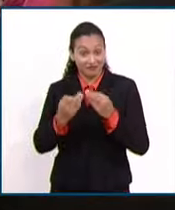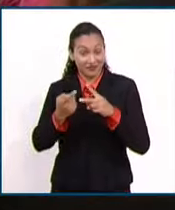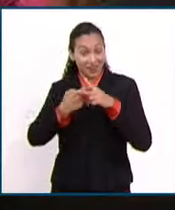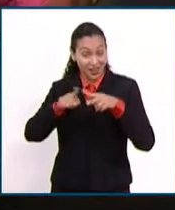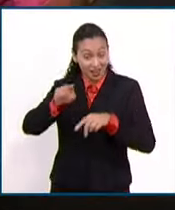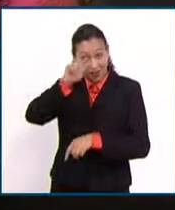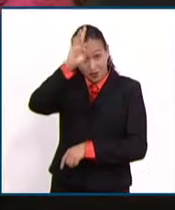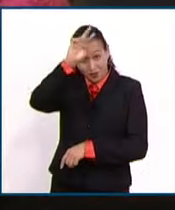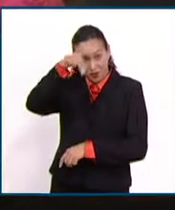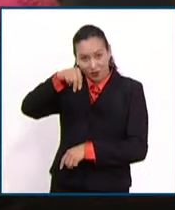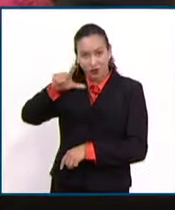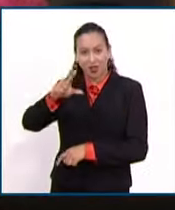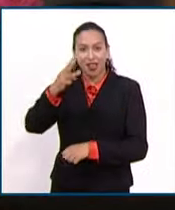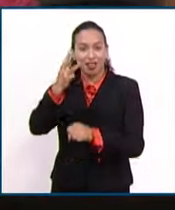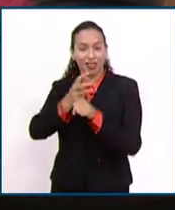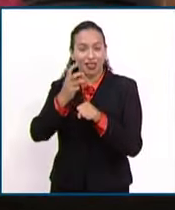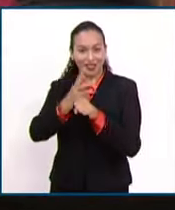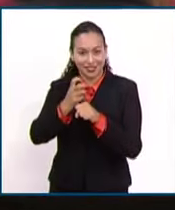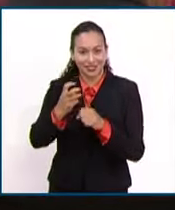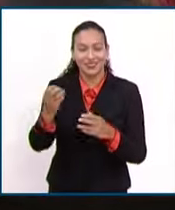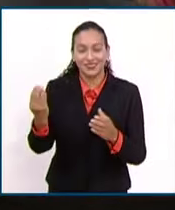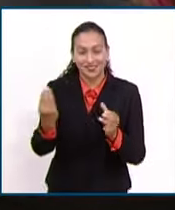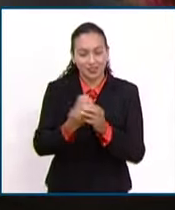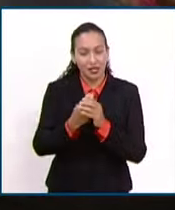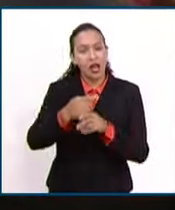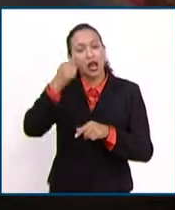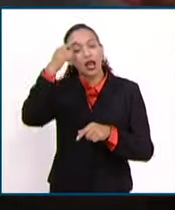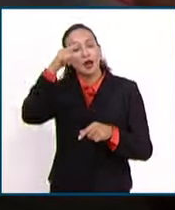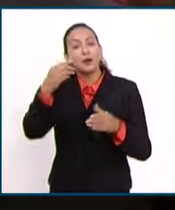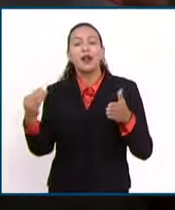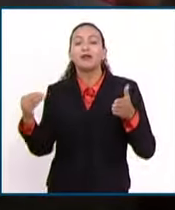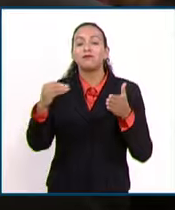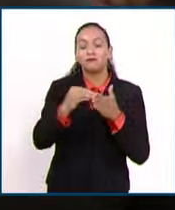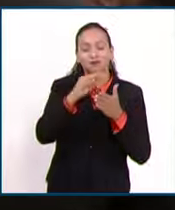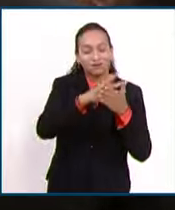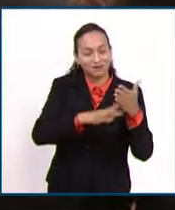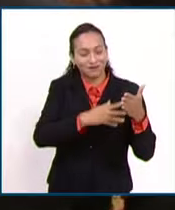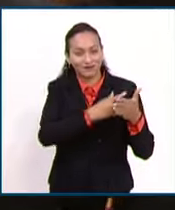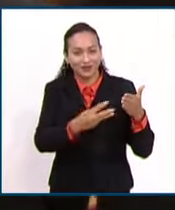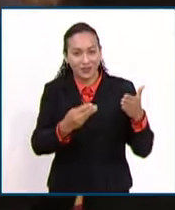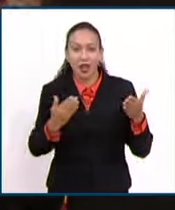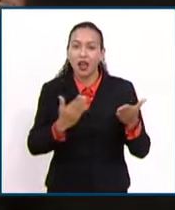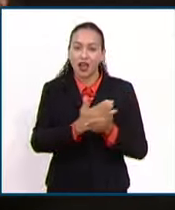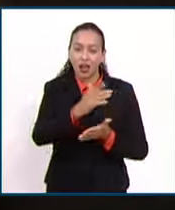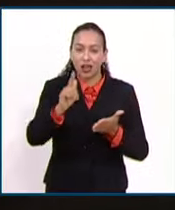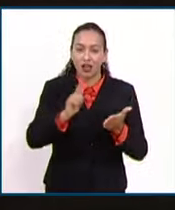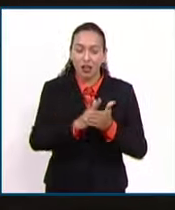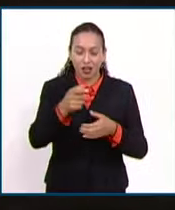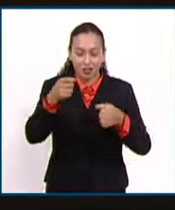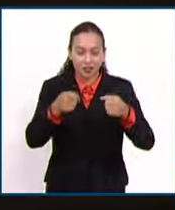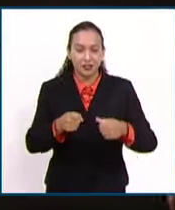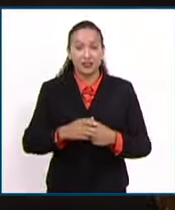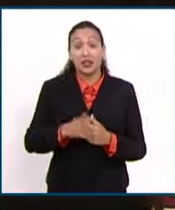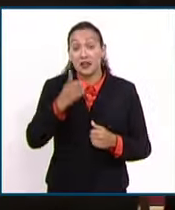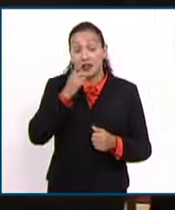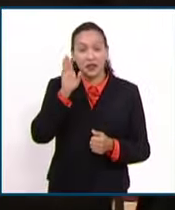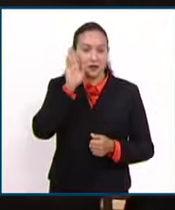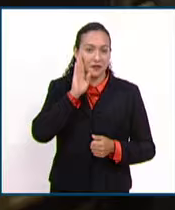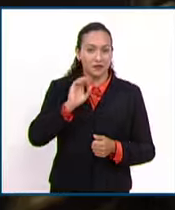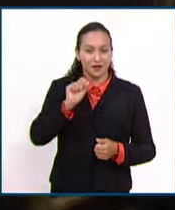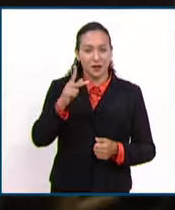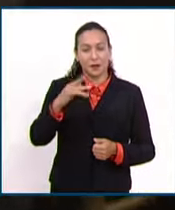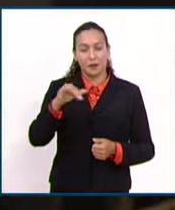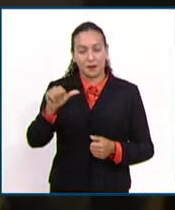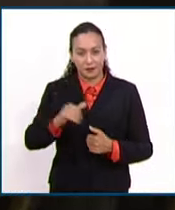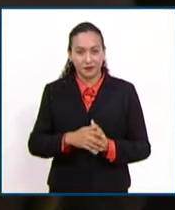Nuevo León, la tercera sesión del Encuentro Nacional para una Agenda de Seguridad y Justicia, a que convocó la ministra presidenta Norma Lucía Piña